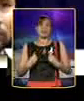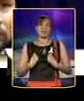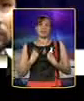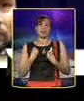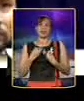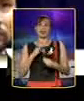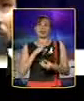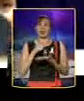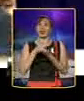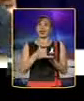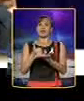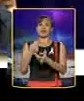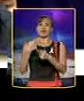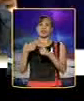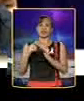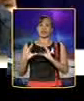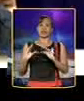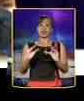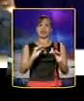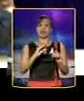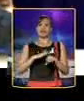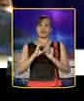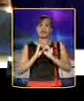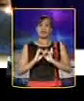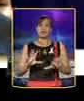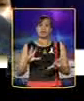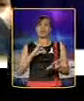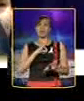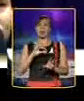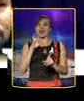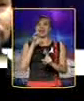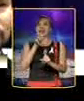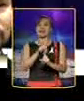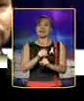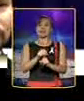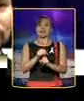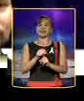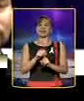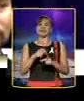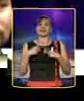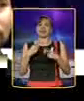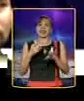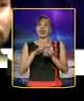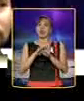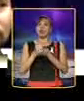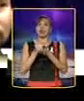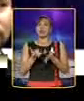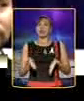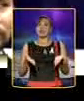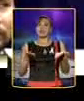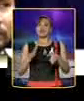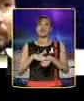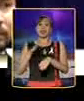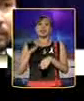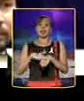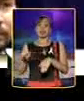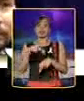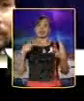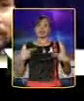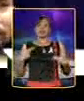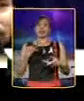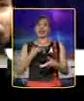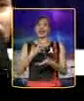contribuir a procesos de capacitación, lograr dar ese impulso para generar